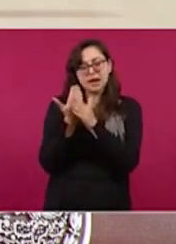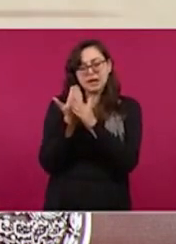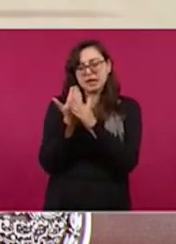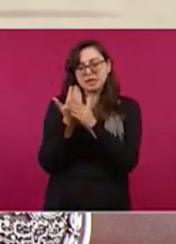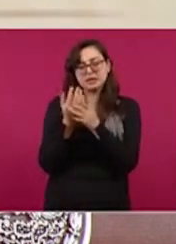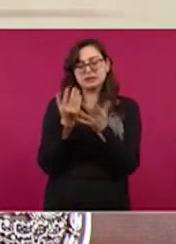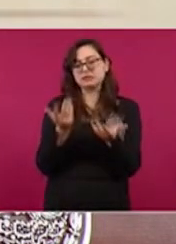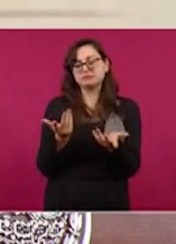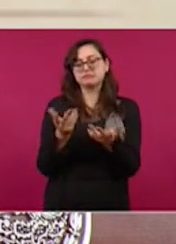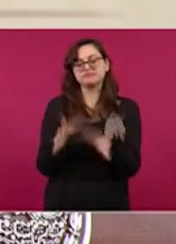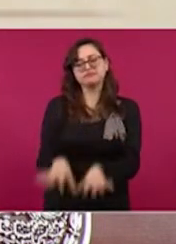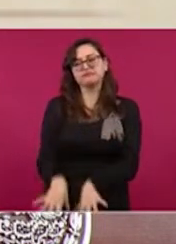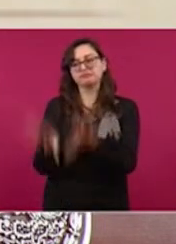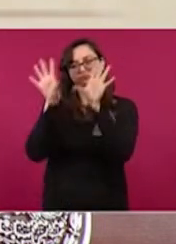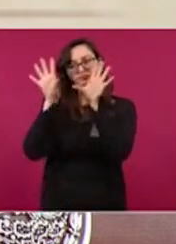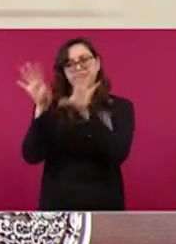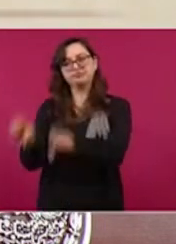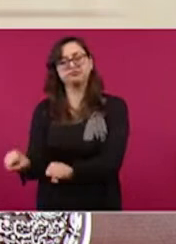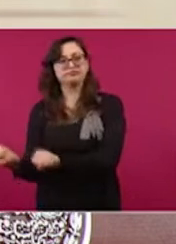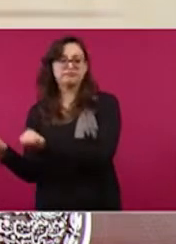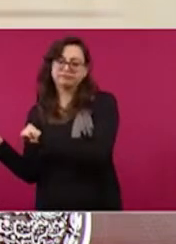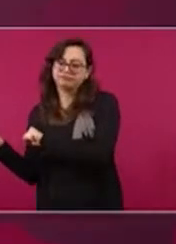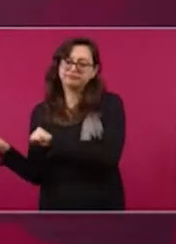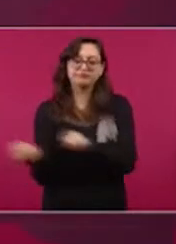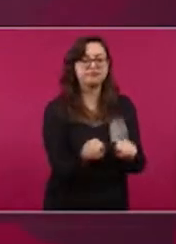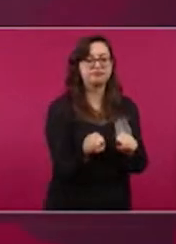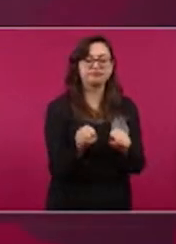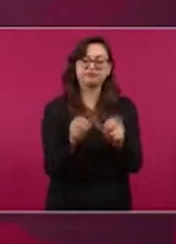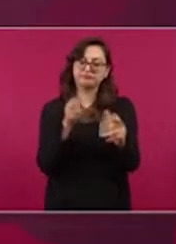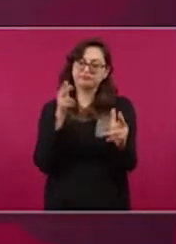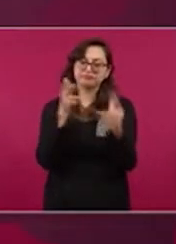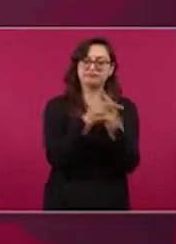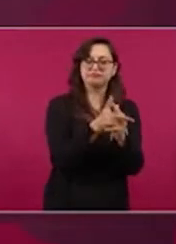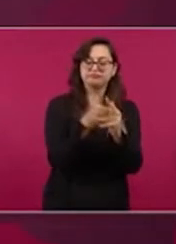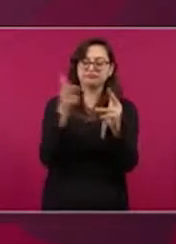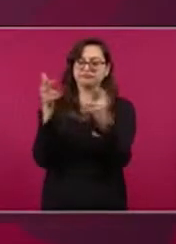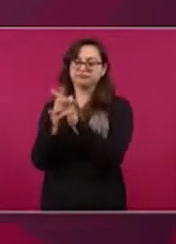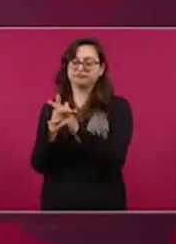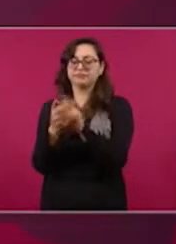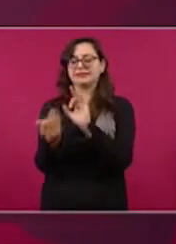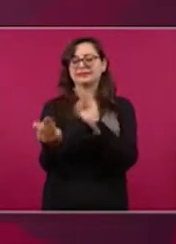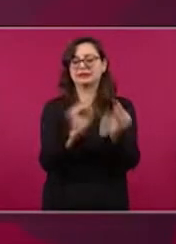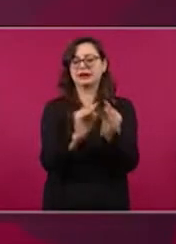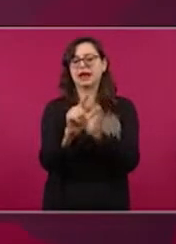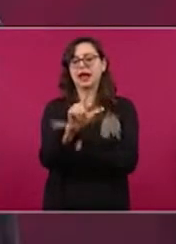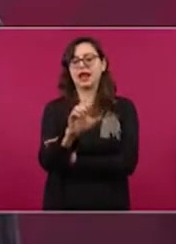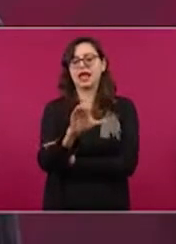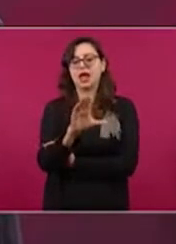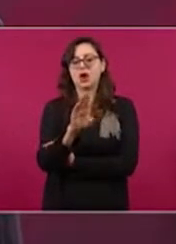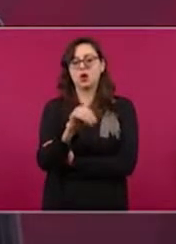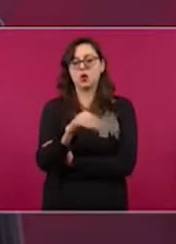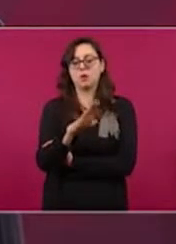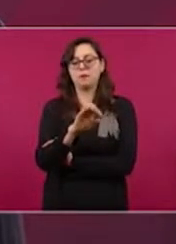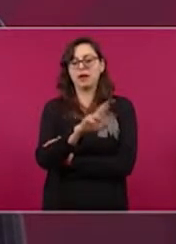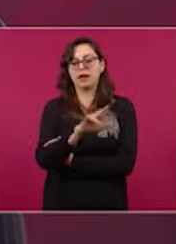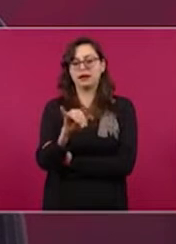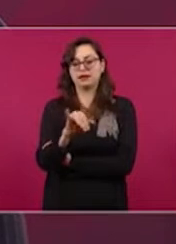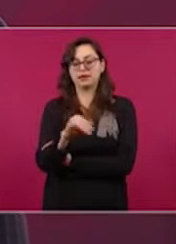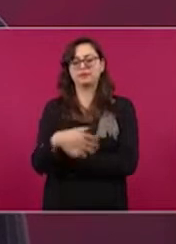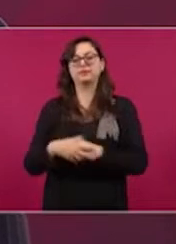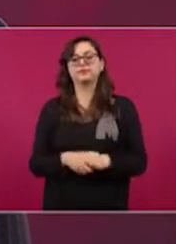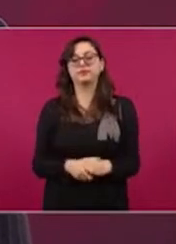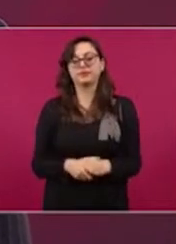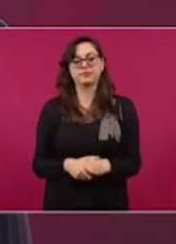1,136,566 metros cúbicos de material y también se han realizado 5 reuniones informativas con familiares. Entrevistada en